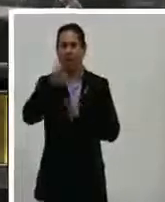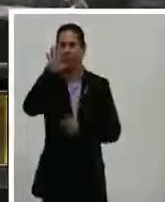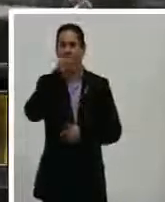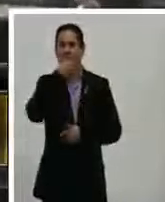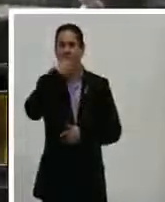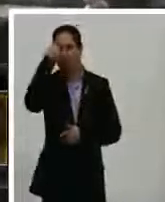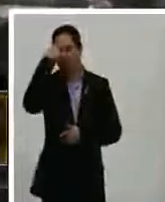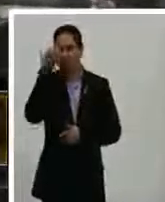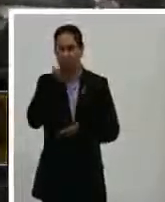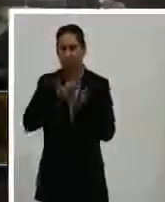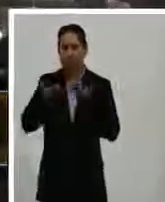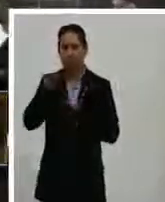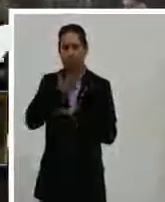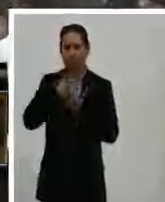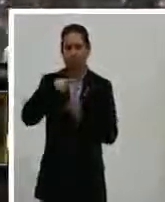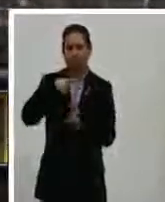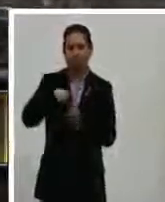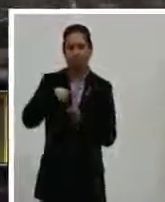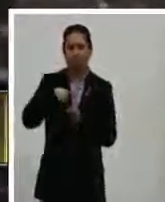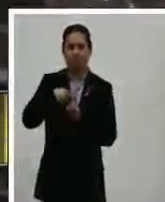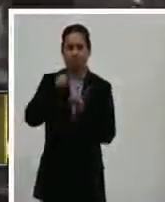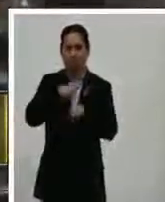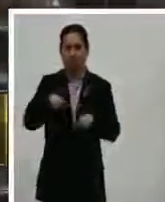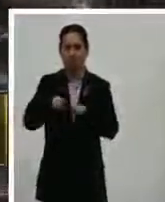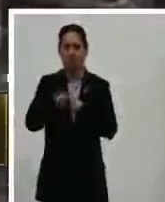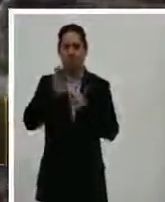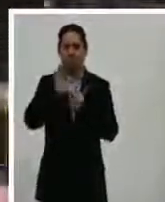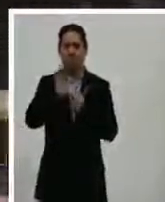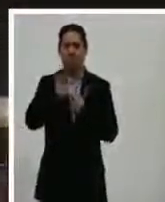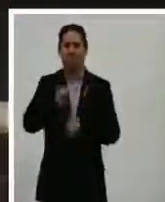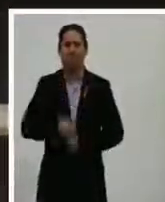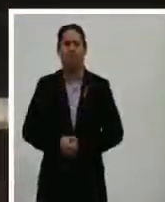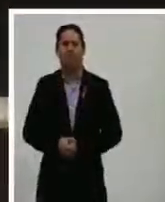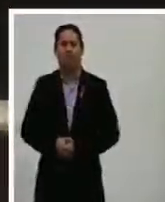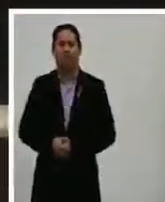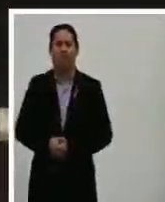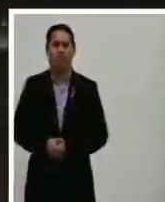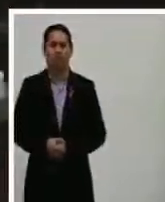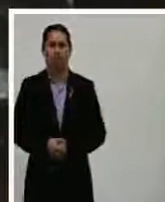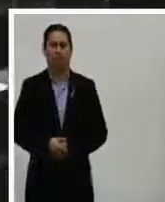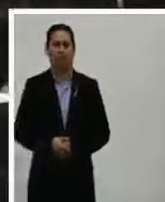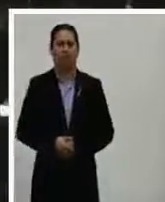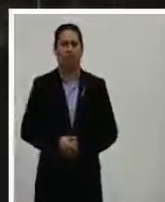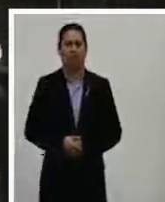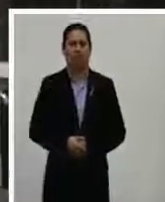cinco minutos para argumentar a favor del dictamen que se discute